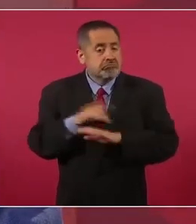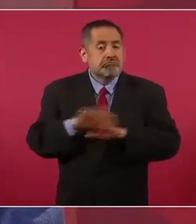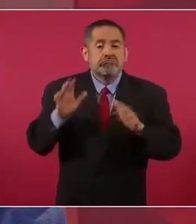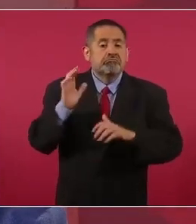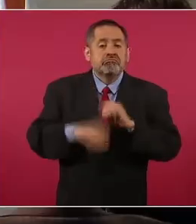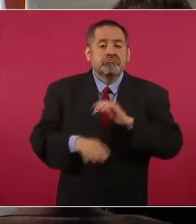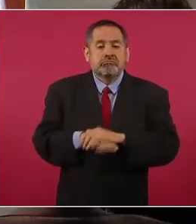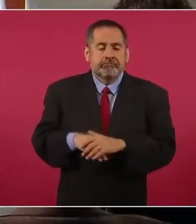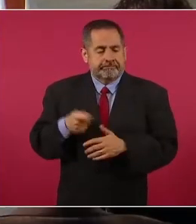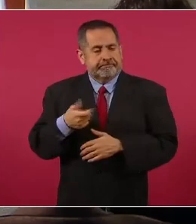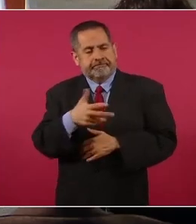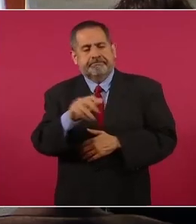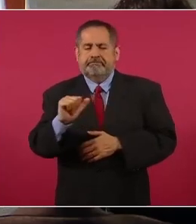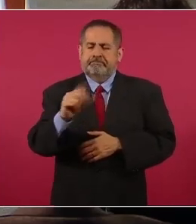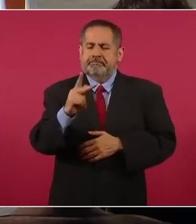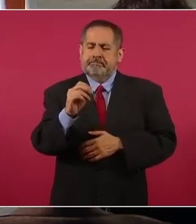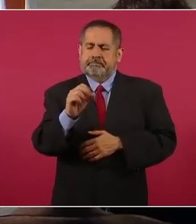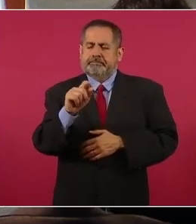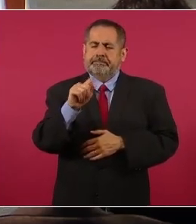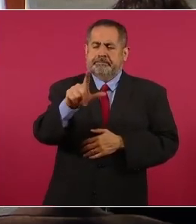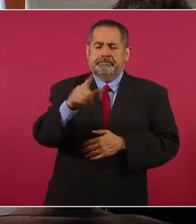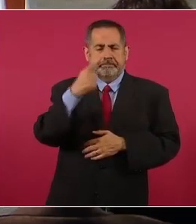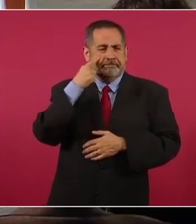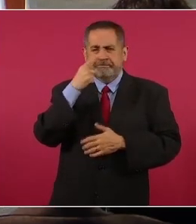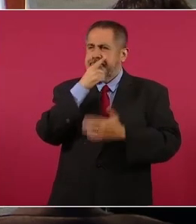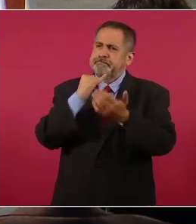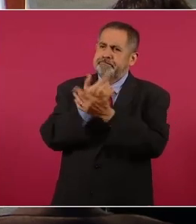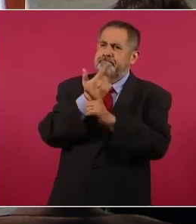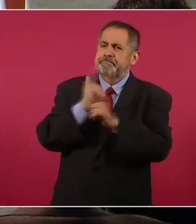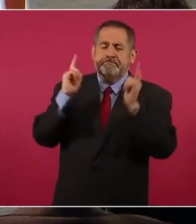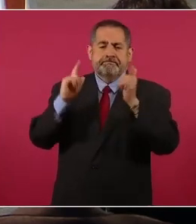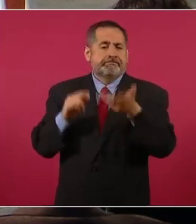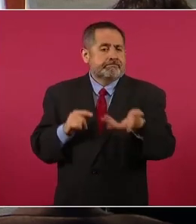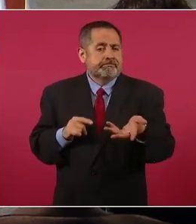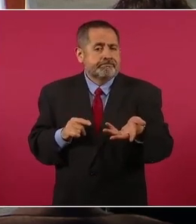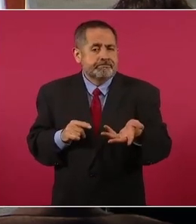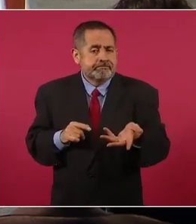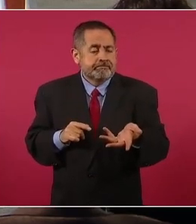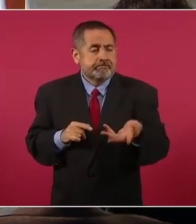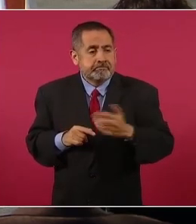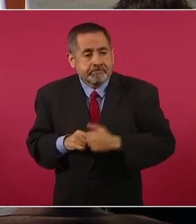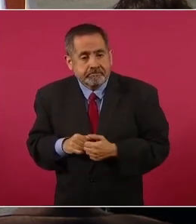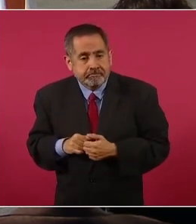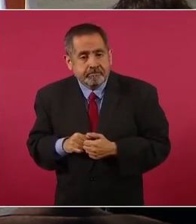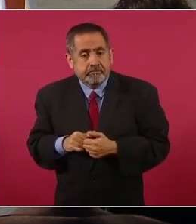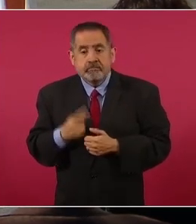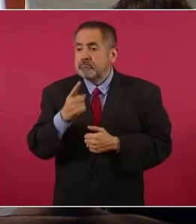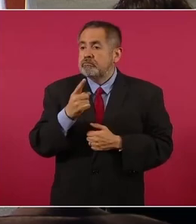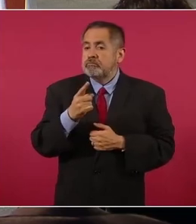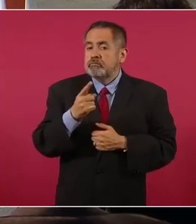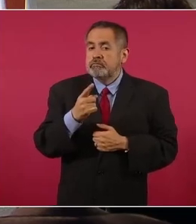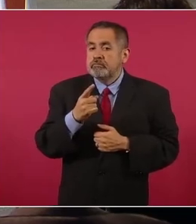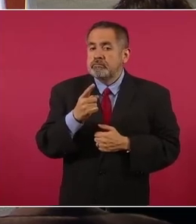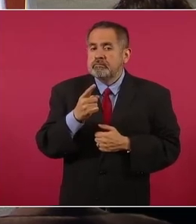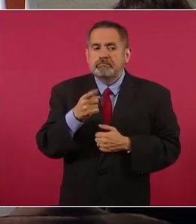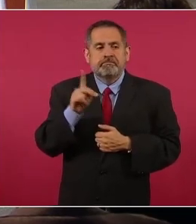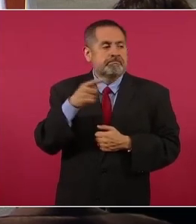Por eso es el apóstol de la democracia, pero también por eso lo